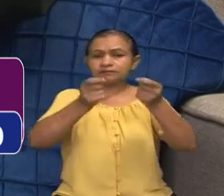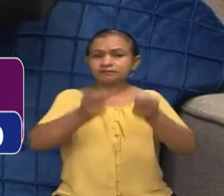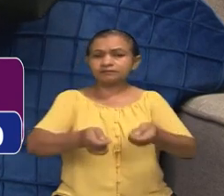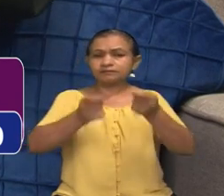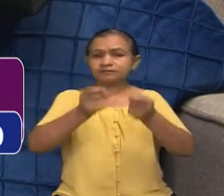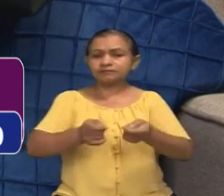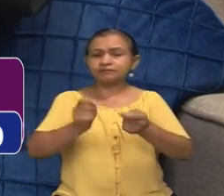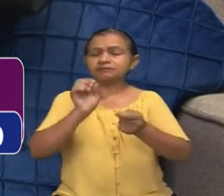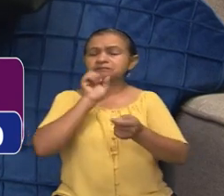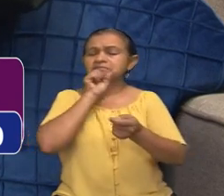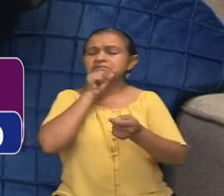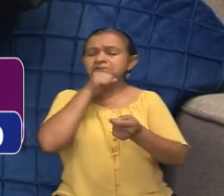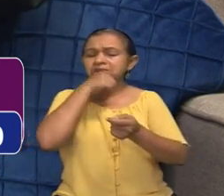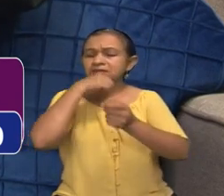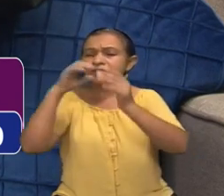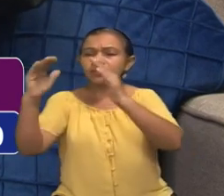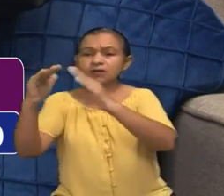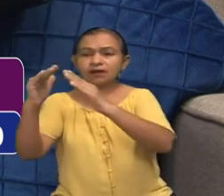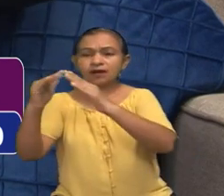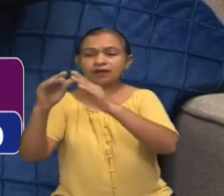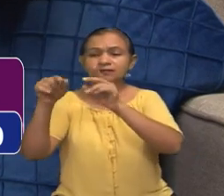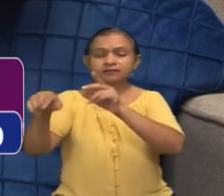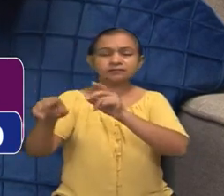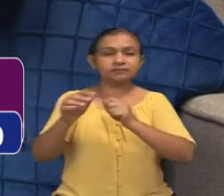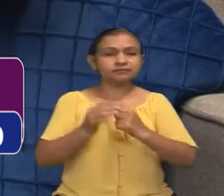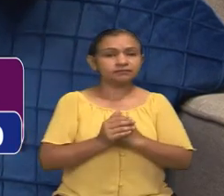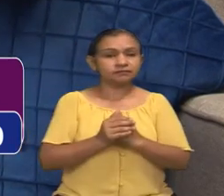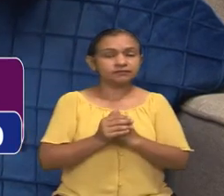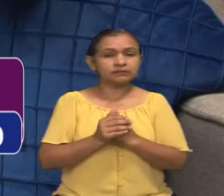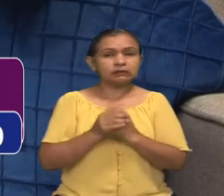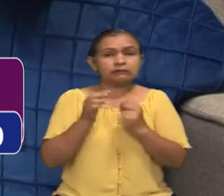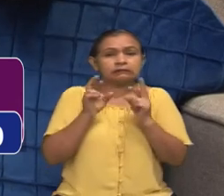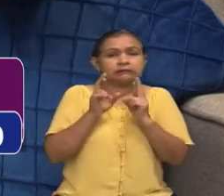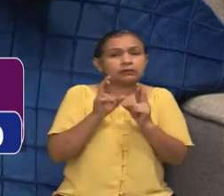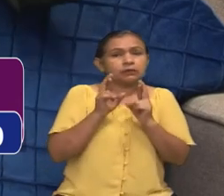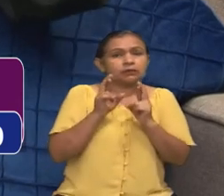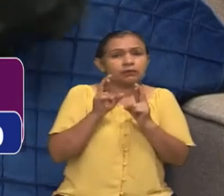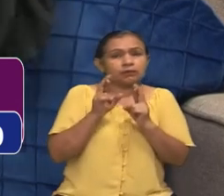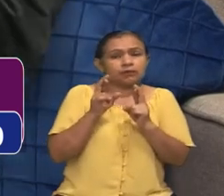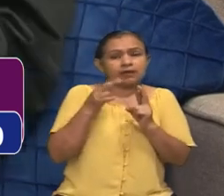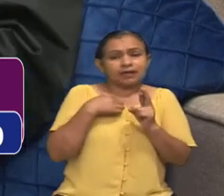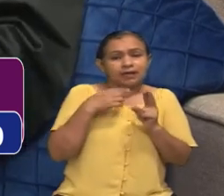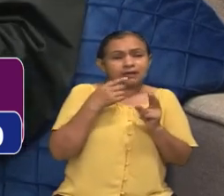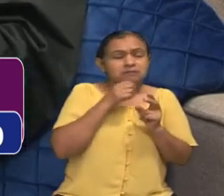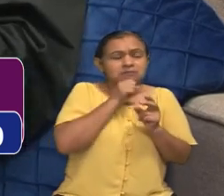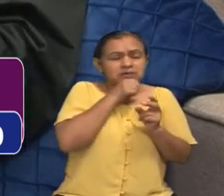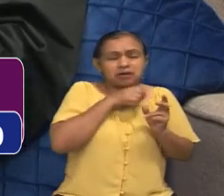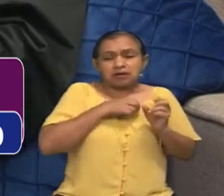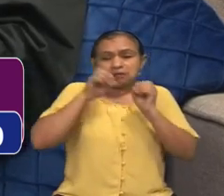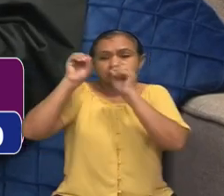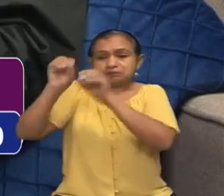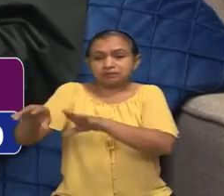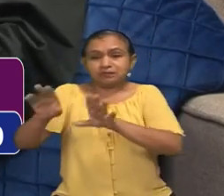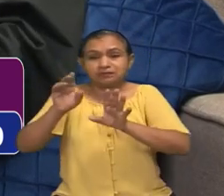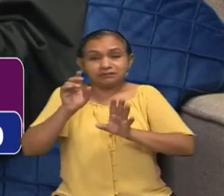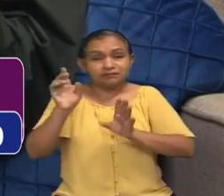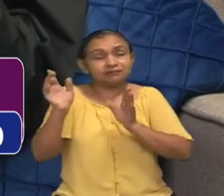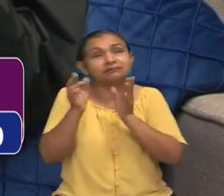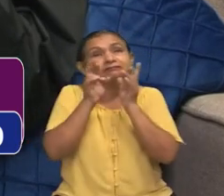un asilo de ancianos y uno decía, ojalá que no me manden a tirar ahí al asilo de ancianos, porque es